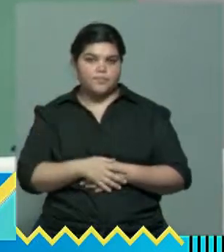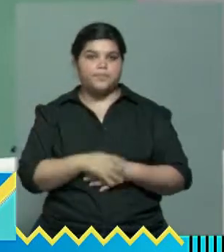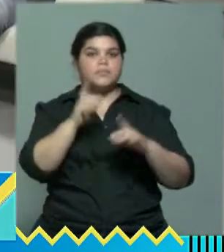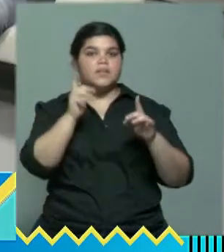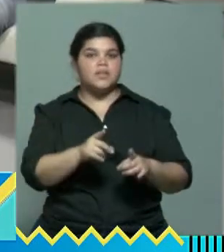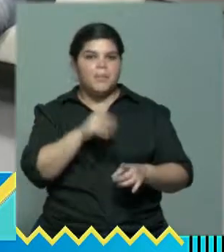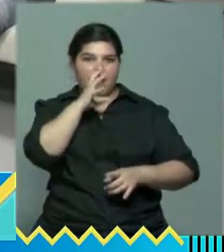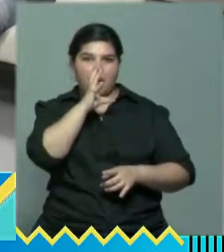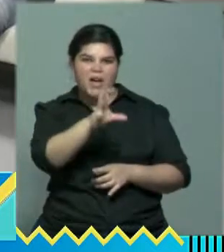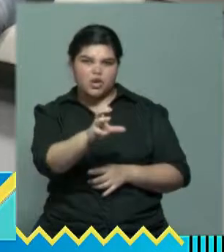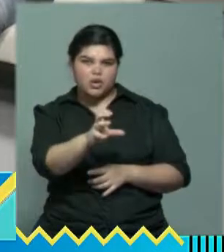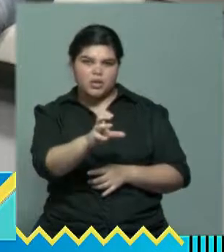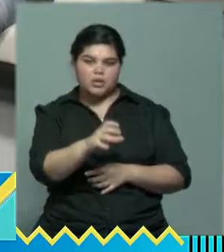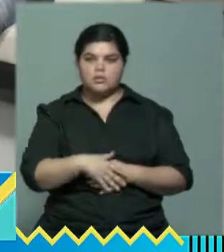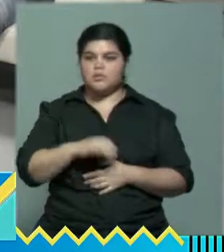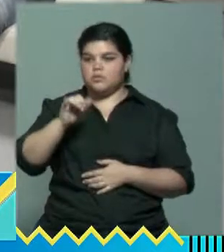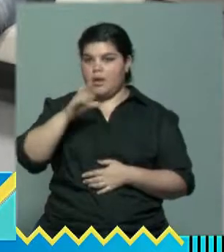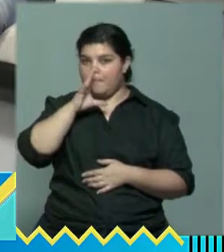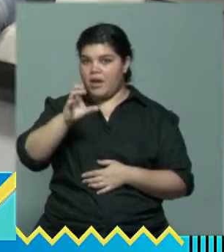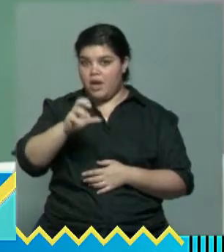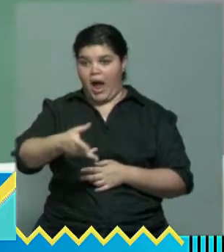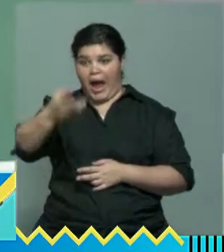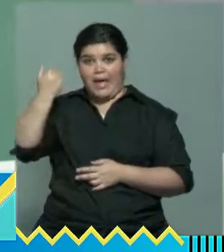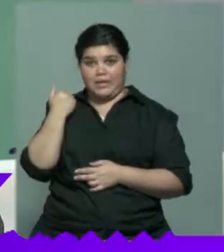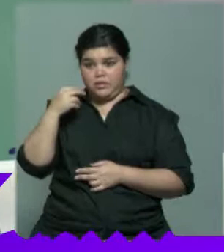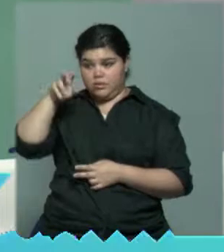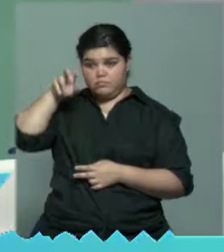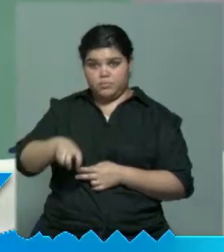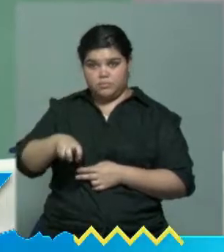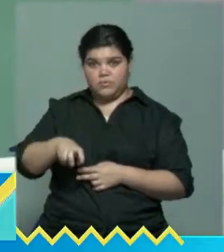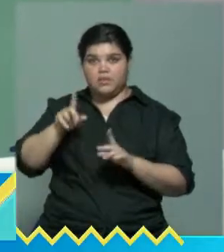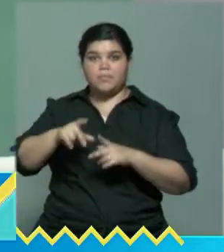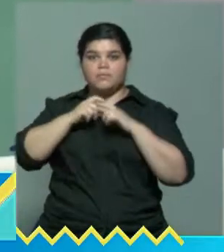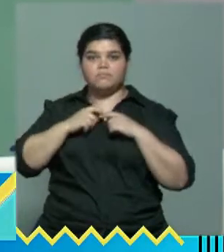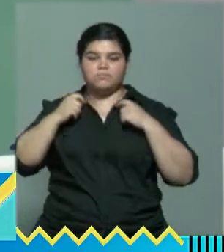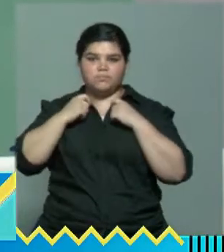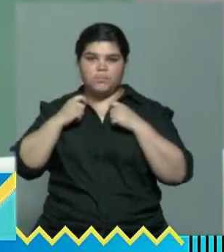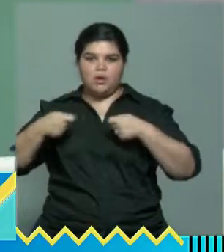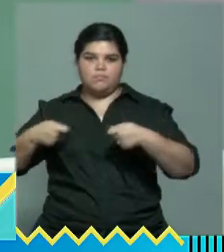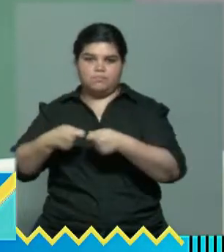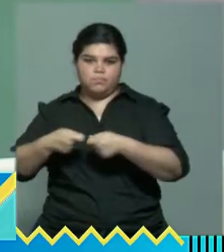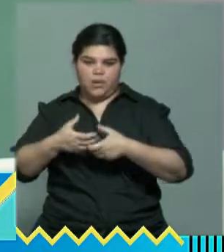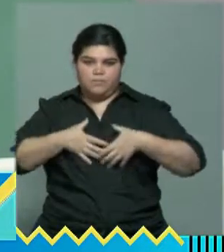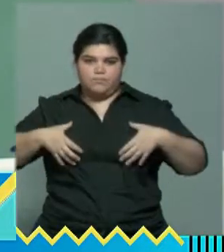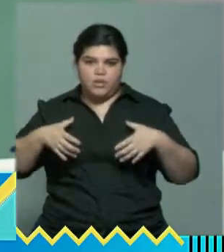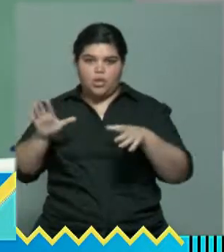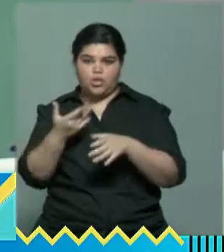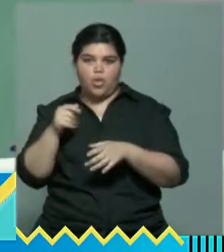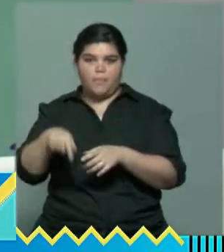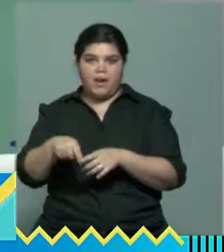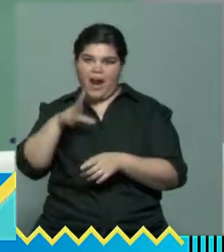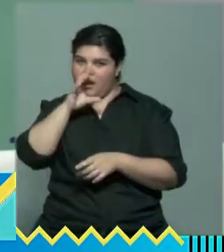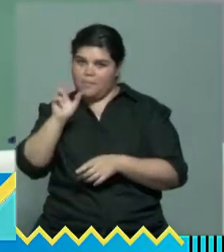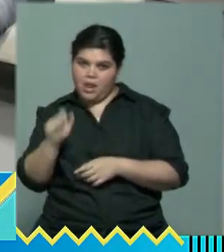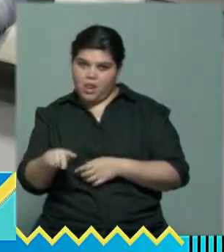que ir sujetadas. Y las mascotas también tienen que ir en el asiento posterior y con los arneses específicos que vienen para este tipo de animalitos, ¿no es